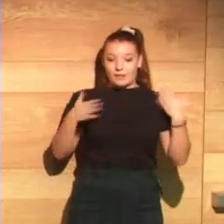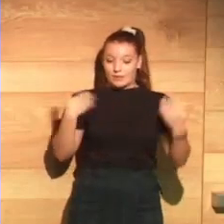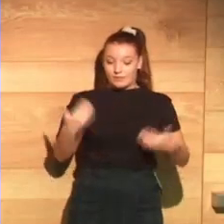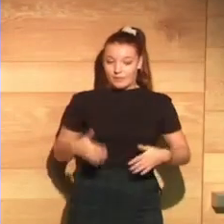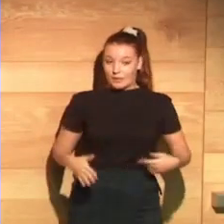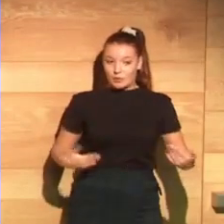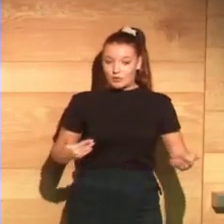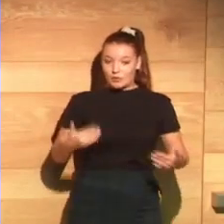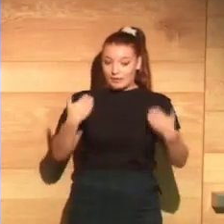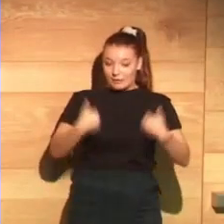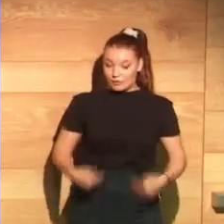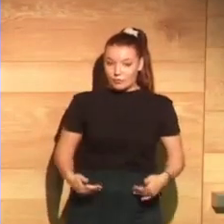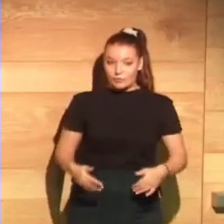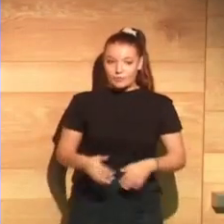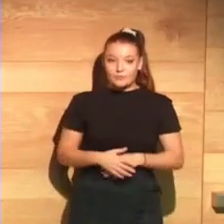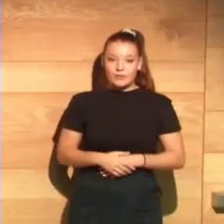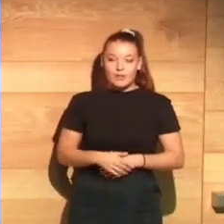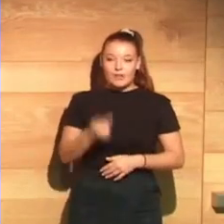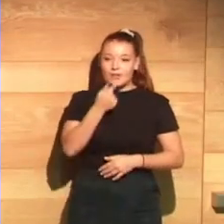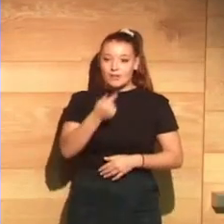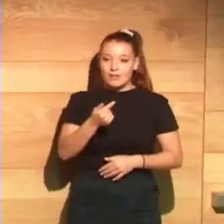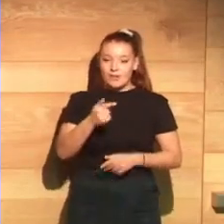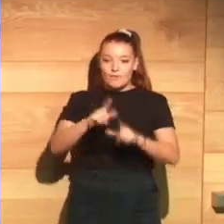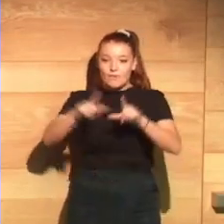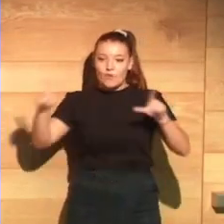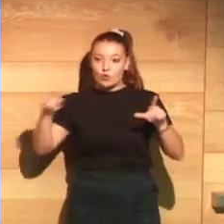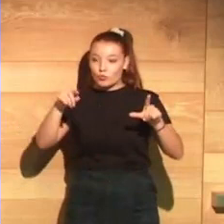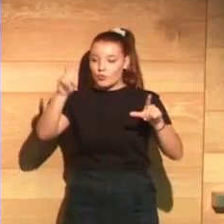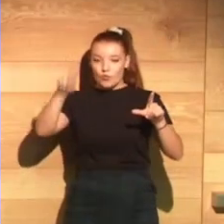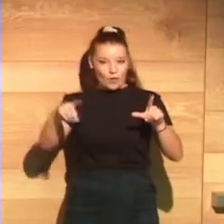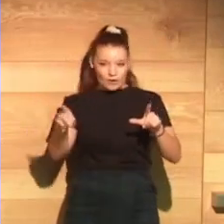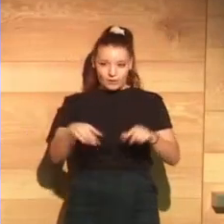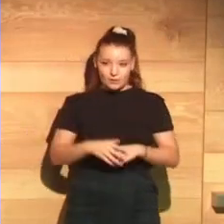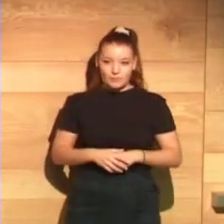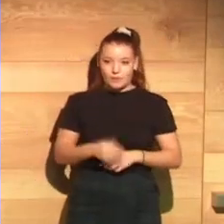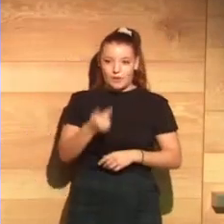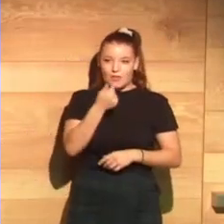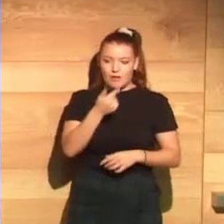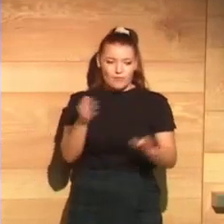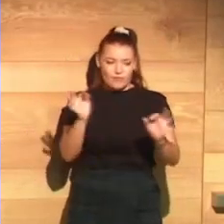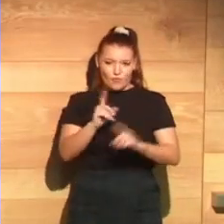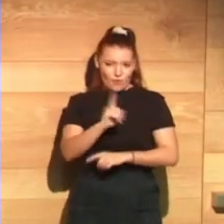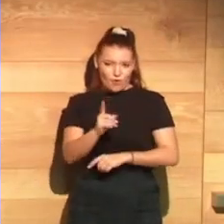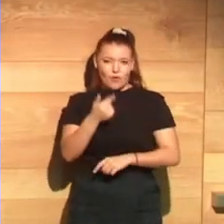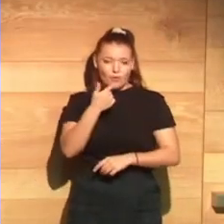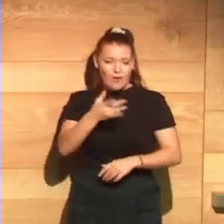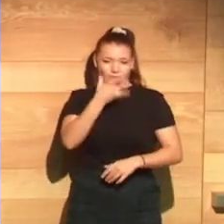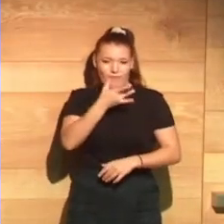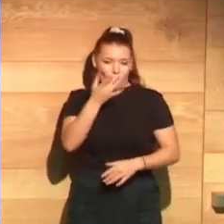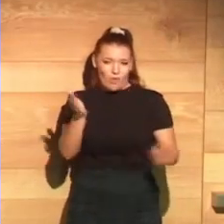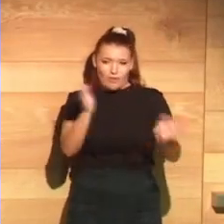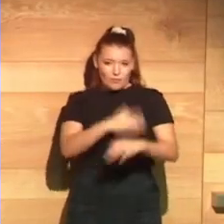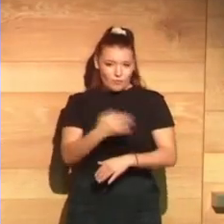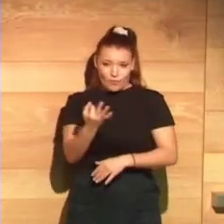y a ella le dicen, di que no eras tú la de la foto, y ella decide que no tiene que decir eso, que no se tiene que